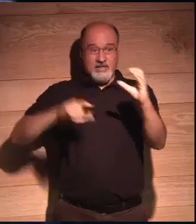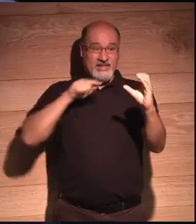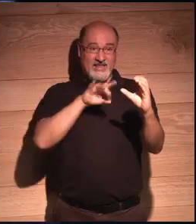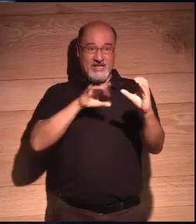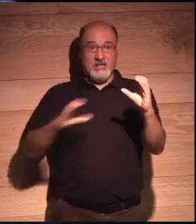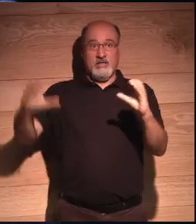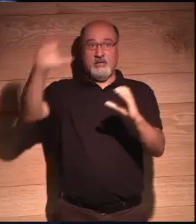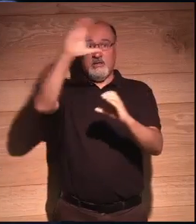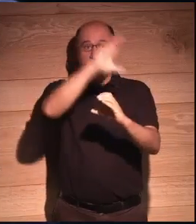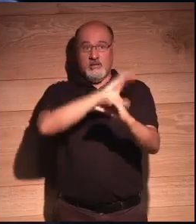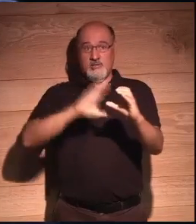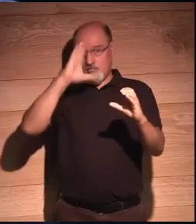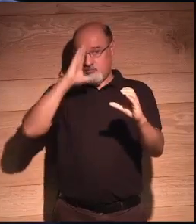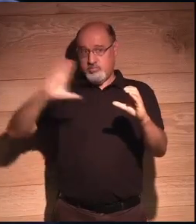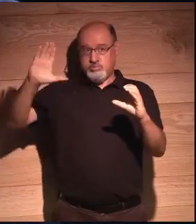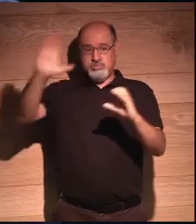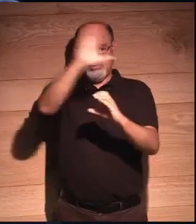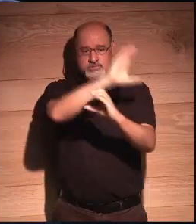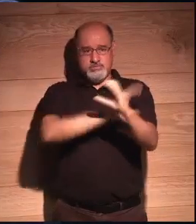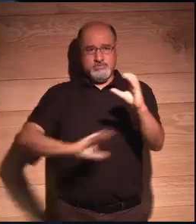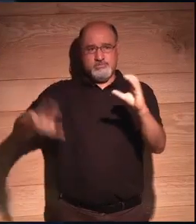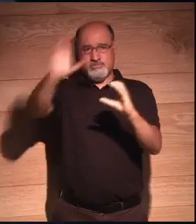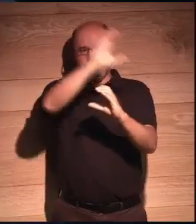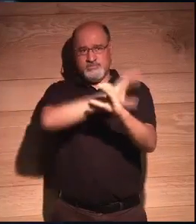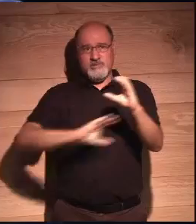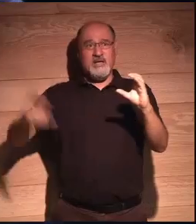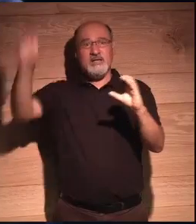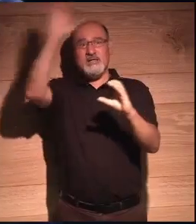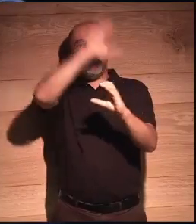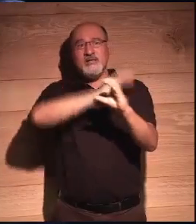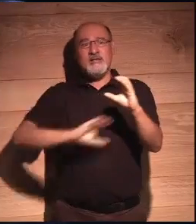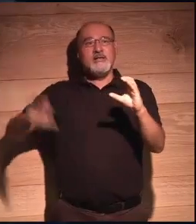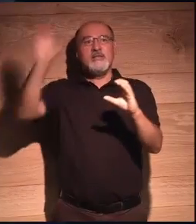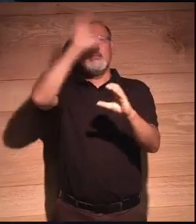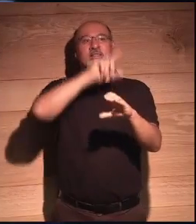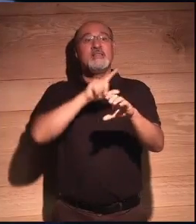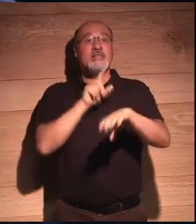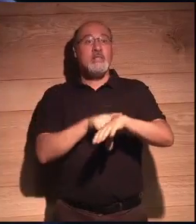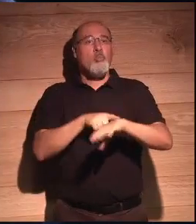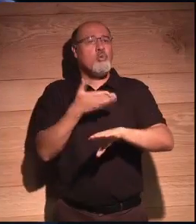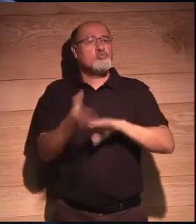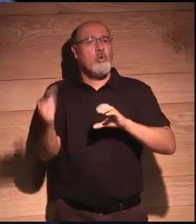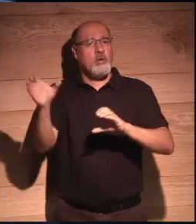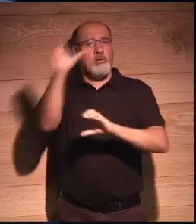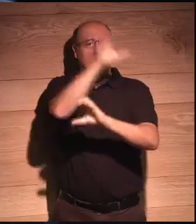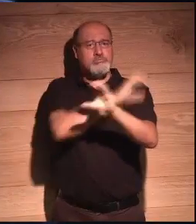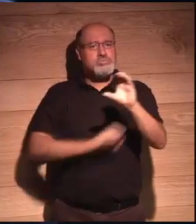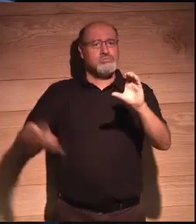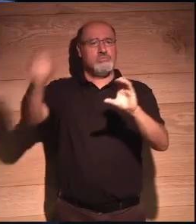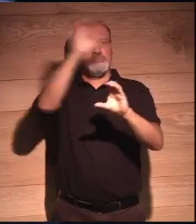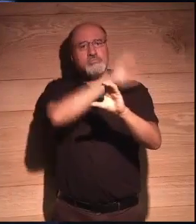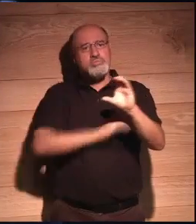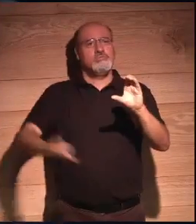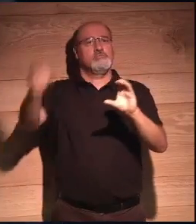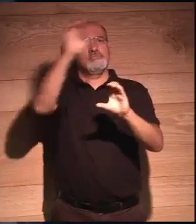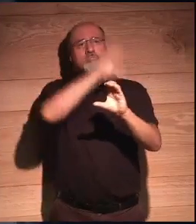Tierra. Pero lo hacen, como están viajando a una velocidad, hacen que su caída les dé tiempo a dar una vuelta y a posicionarse al mismo